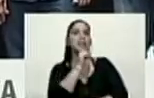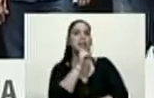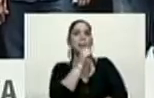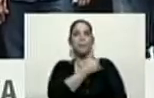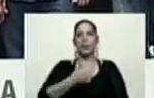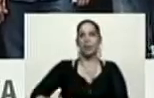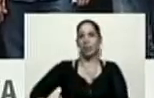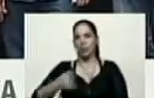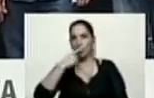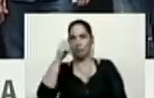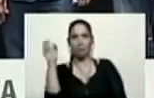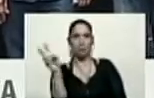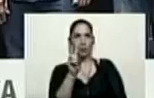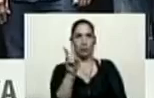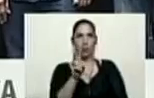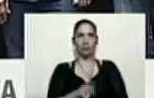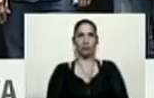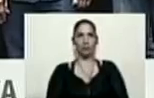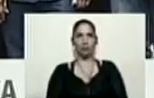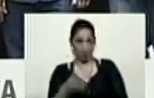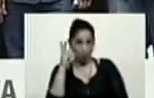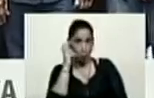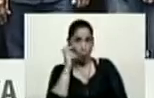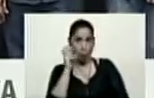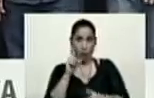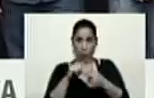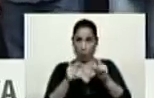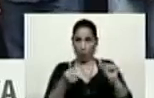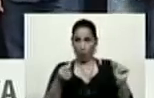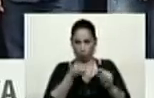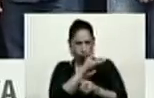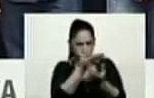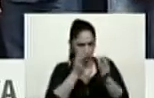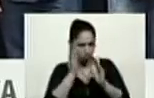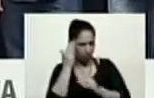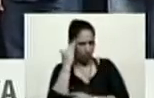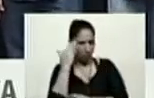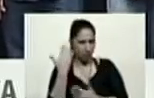Venezuela. No, escuchen este cuento, no sé si ustedes lo saben.